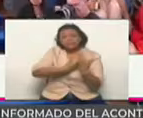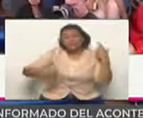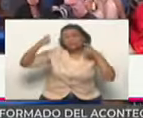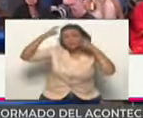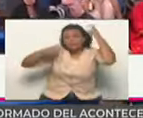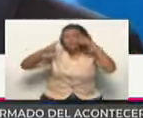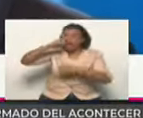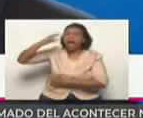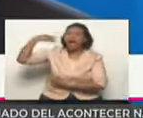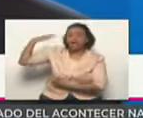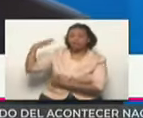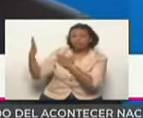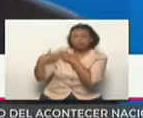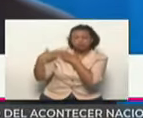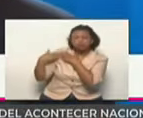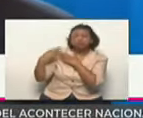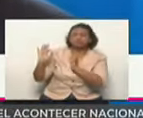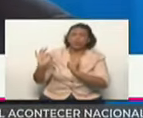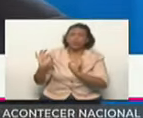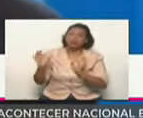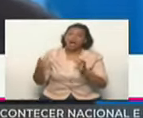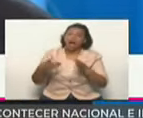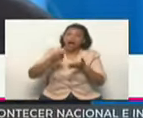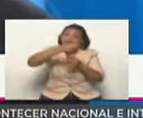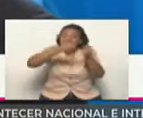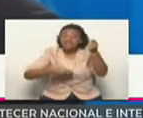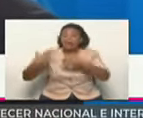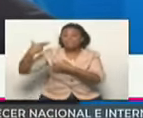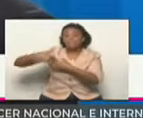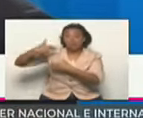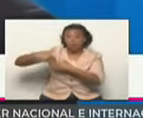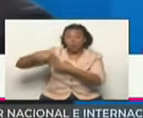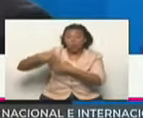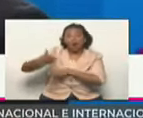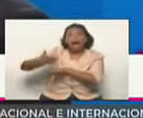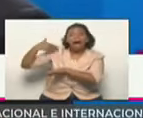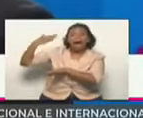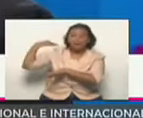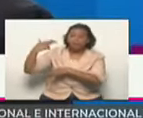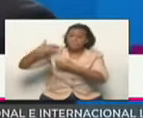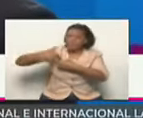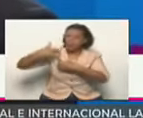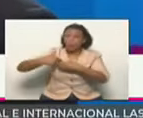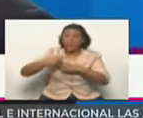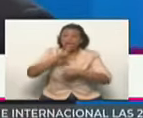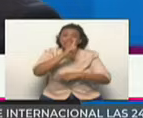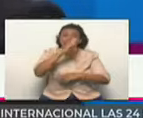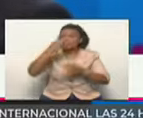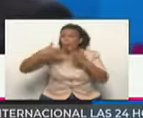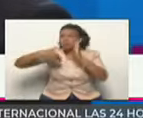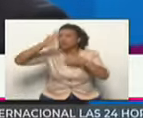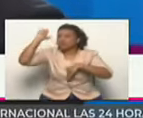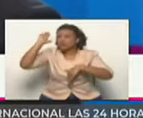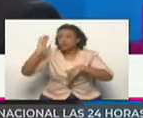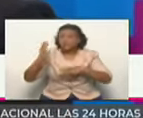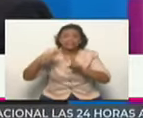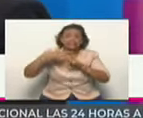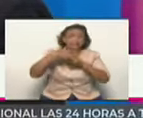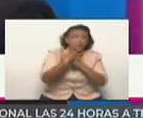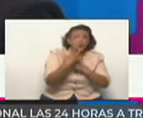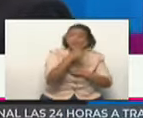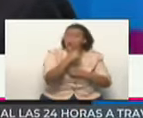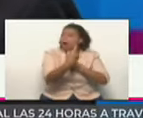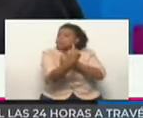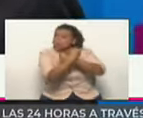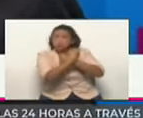su época, teníamos la chequera petrolera, el petróleo a 100 y pico, sin sanciones,